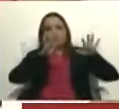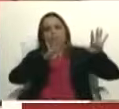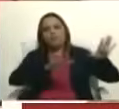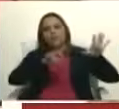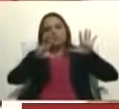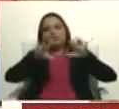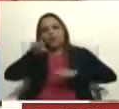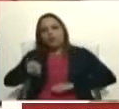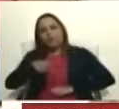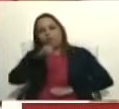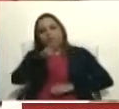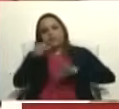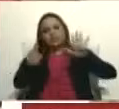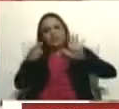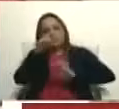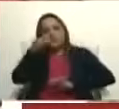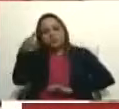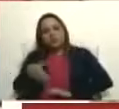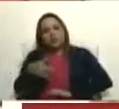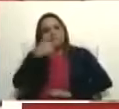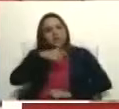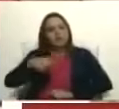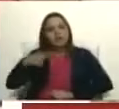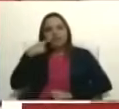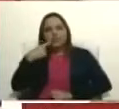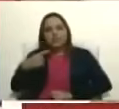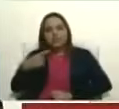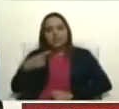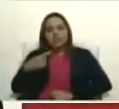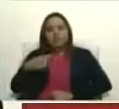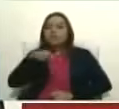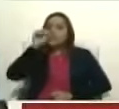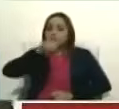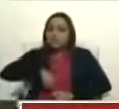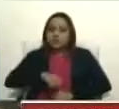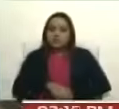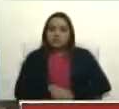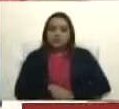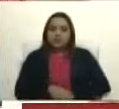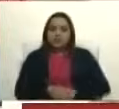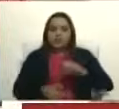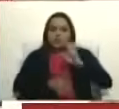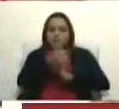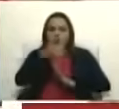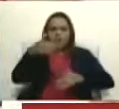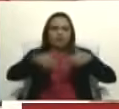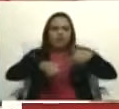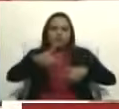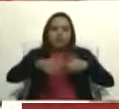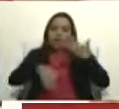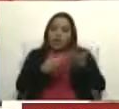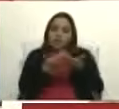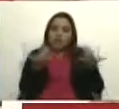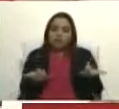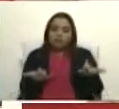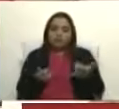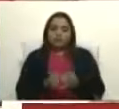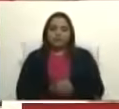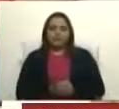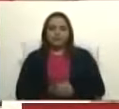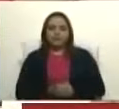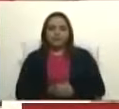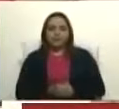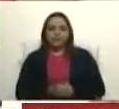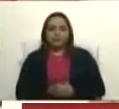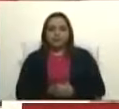98,26% de los venezolanos dijeron que sí. Fue el que más, hasta ahora, más